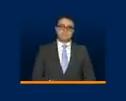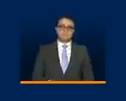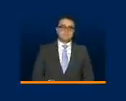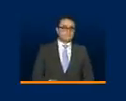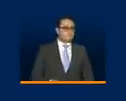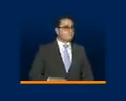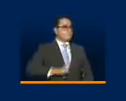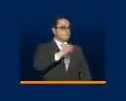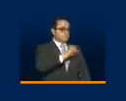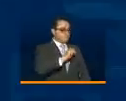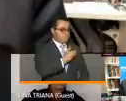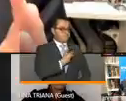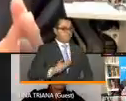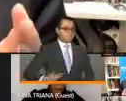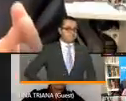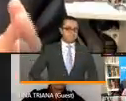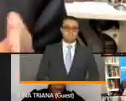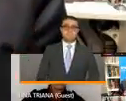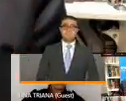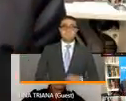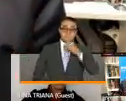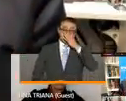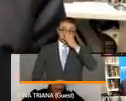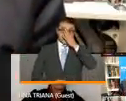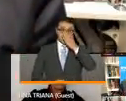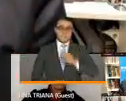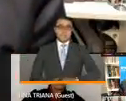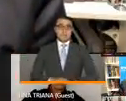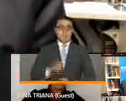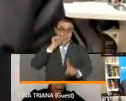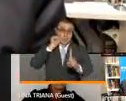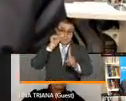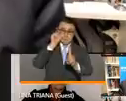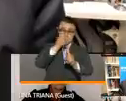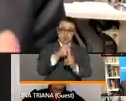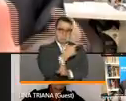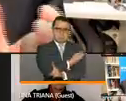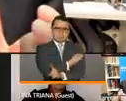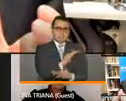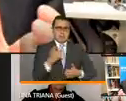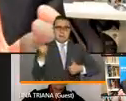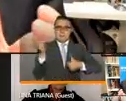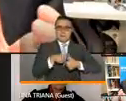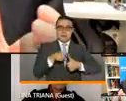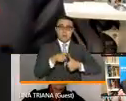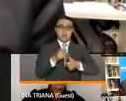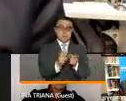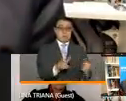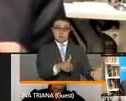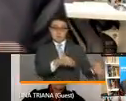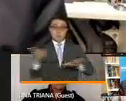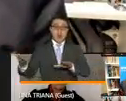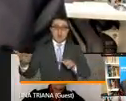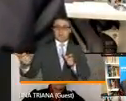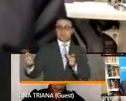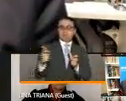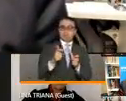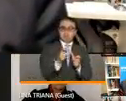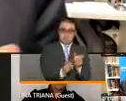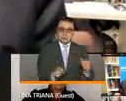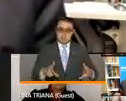Así es, señor presidente, porque el primer objetivo que tenemos con la vacuna es salvar vidas. En todos los